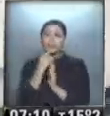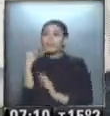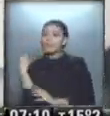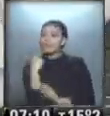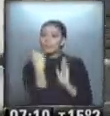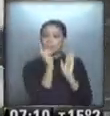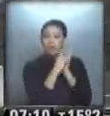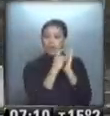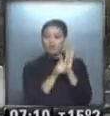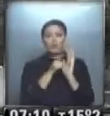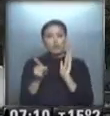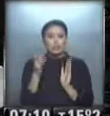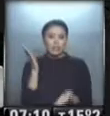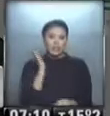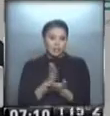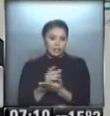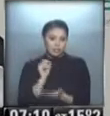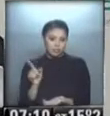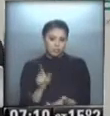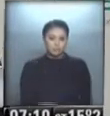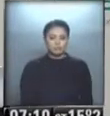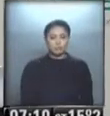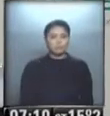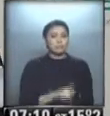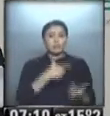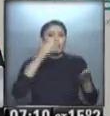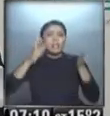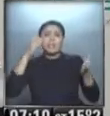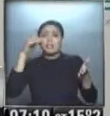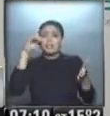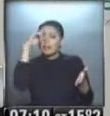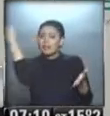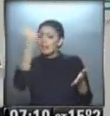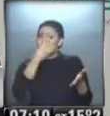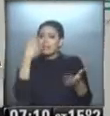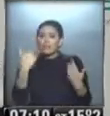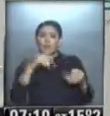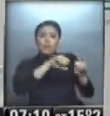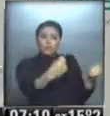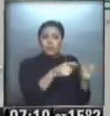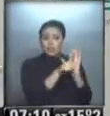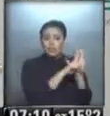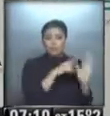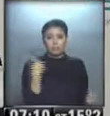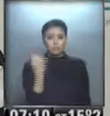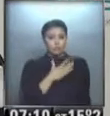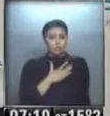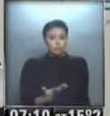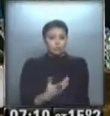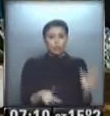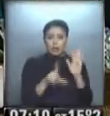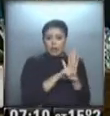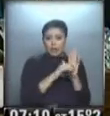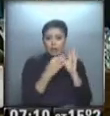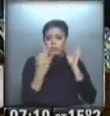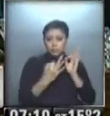derechos adquiridos. Ningún ámbito internacional suspende la aplicación de la ley. Para nosotros la constitucionalidad de la ley ya está resuelta con